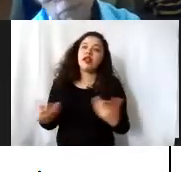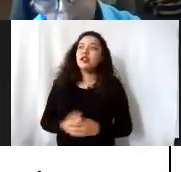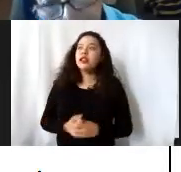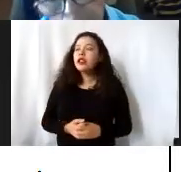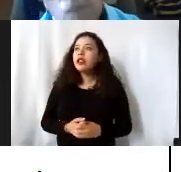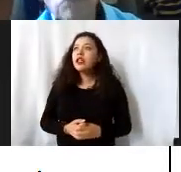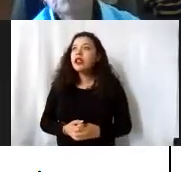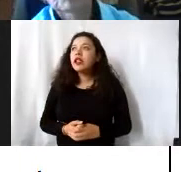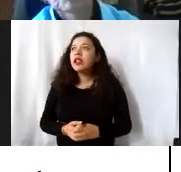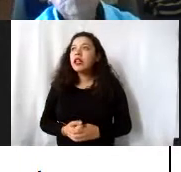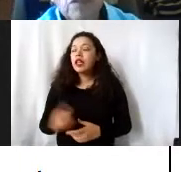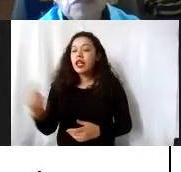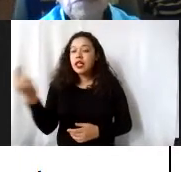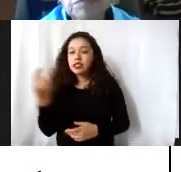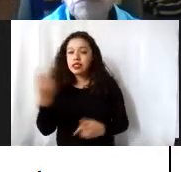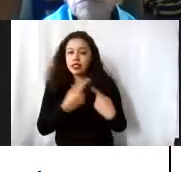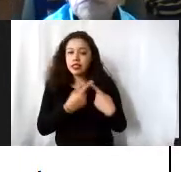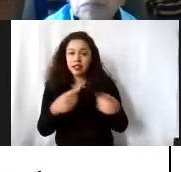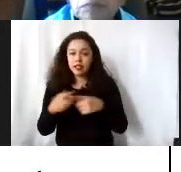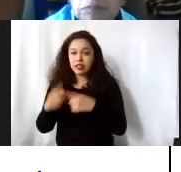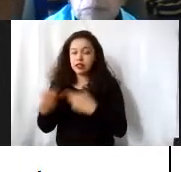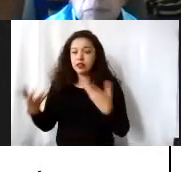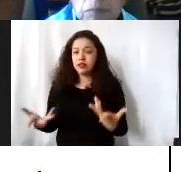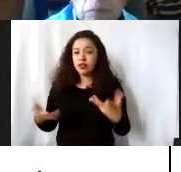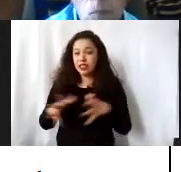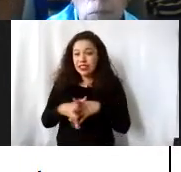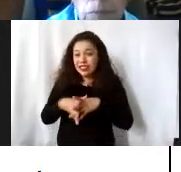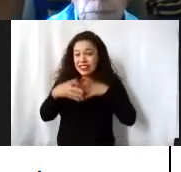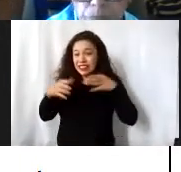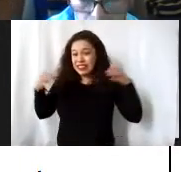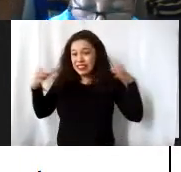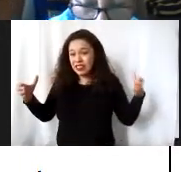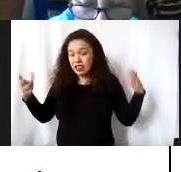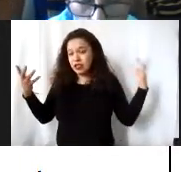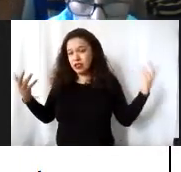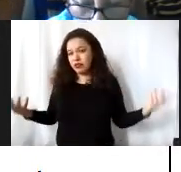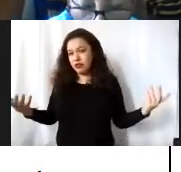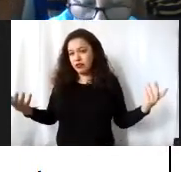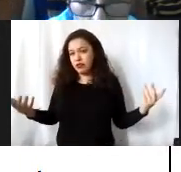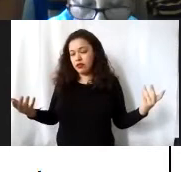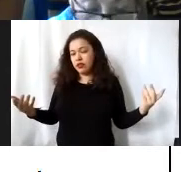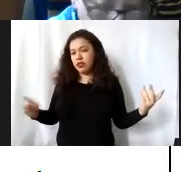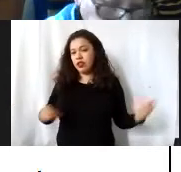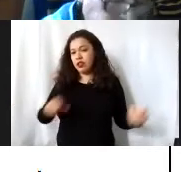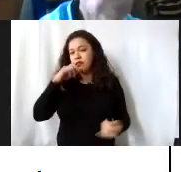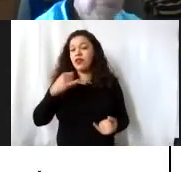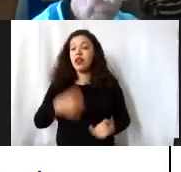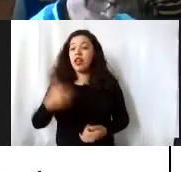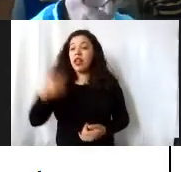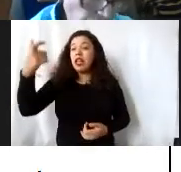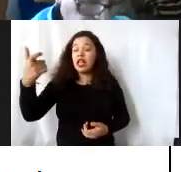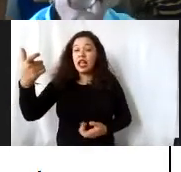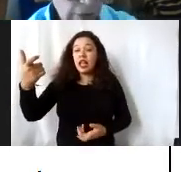diferentes necesidades que crecieron y que también bajaron los ingresos. Es decir,